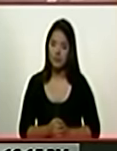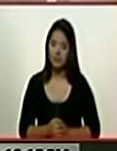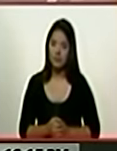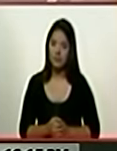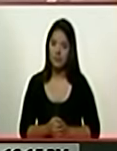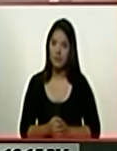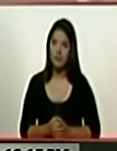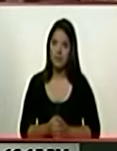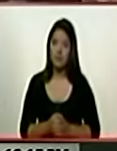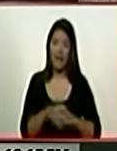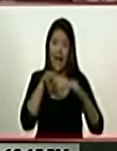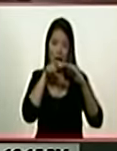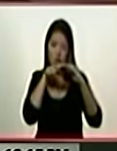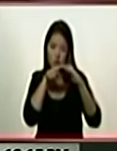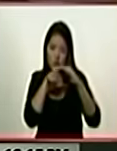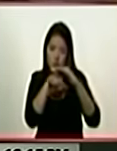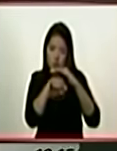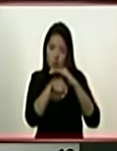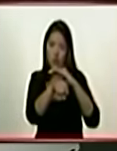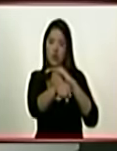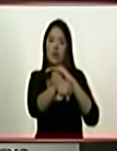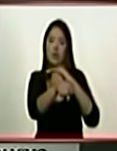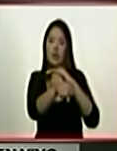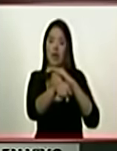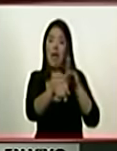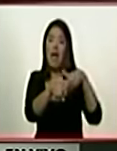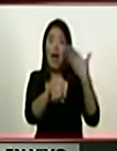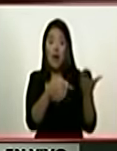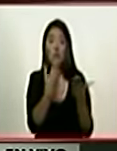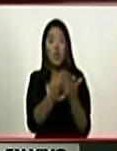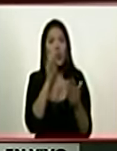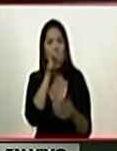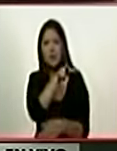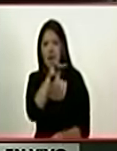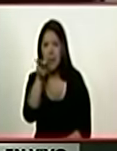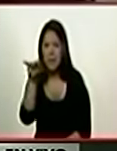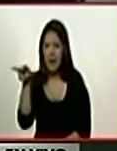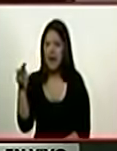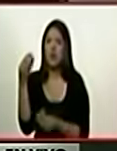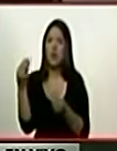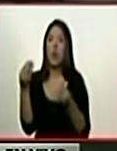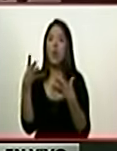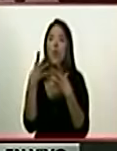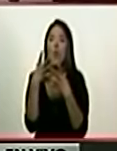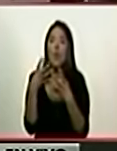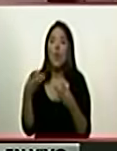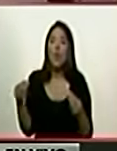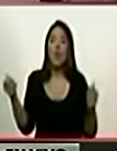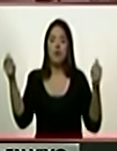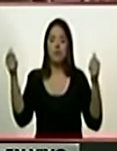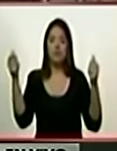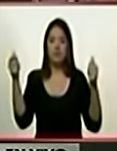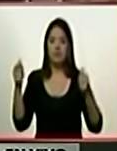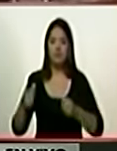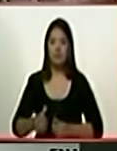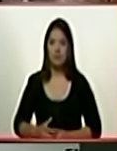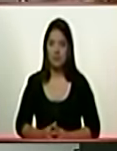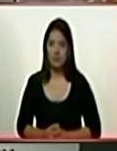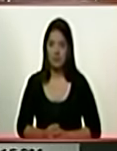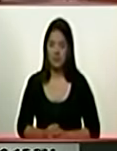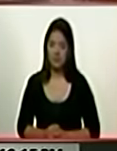de Turumo hasta el distribuidor metropolitano, ustedes verán cómo se desaguará de forma significativa